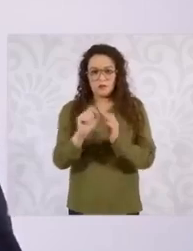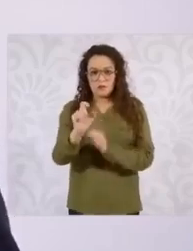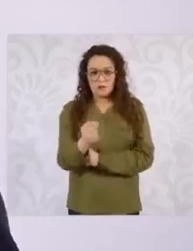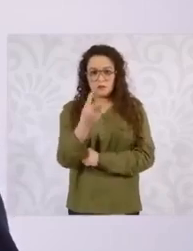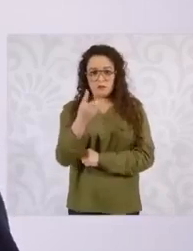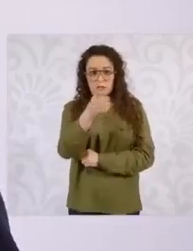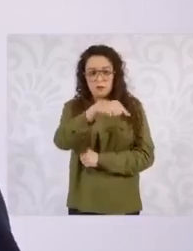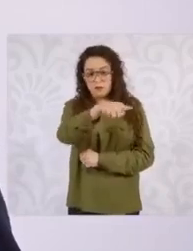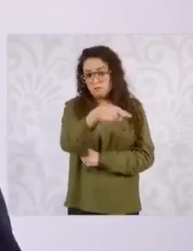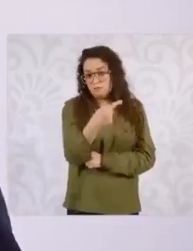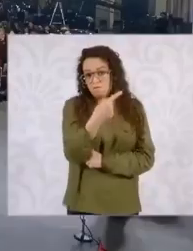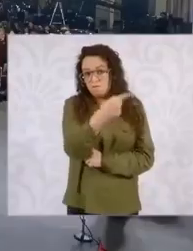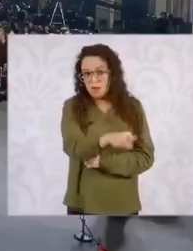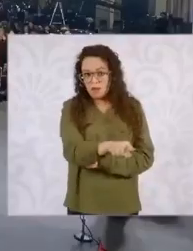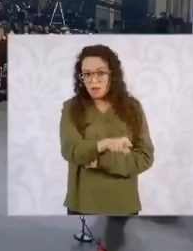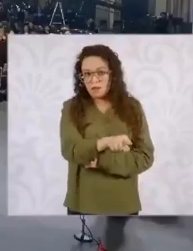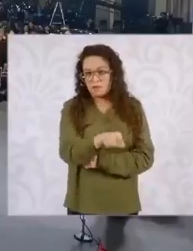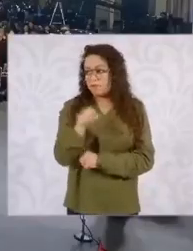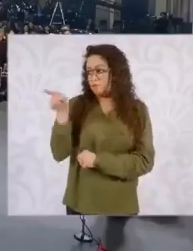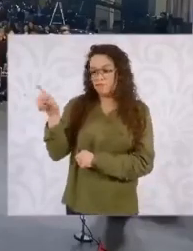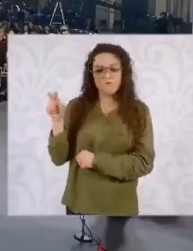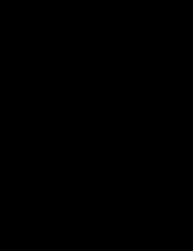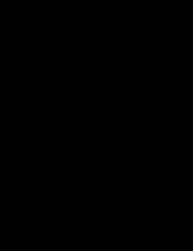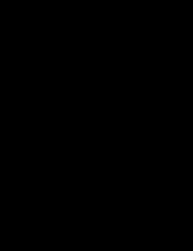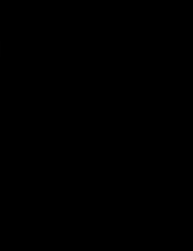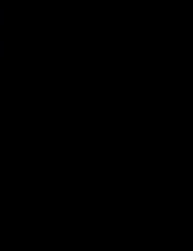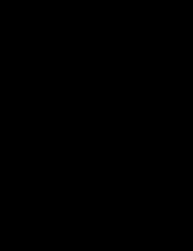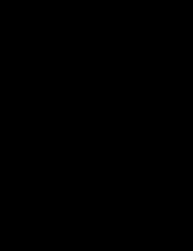esos dos temas queríamos plantearles.